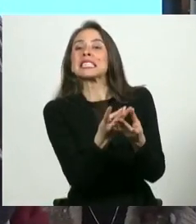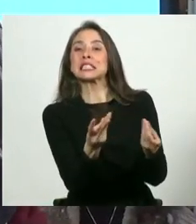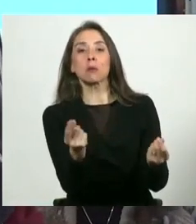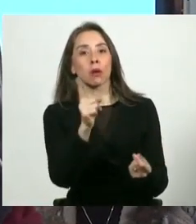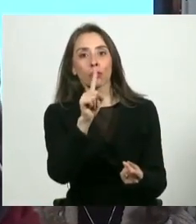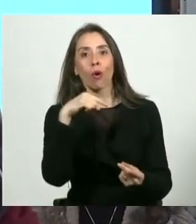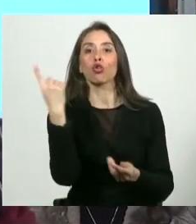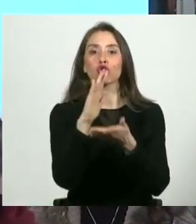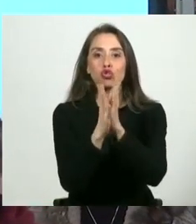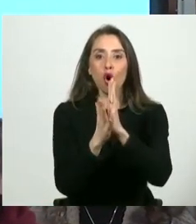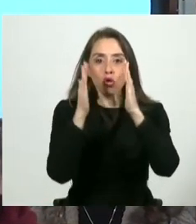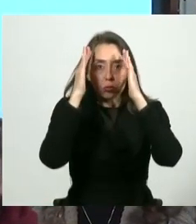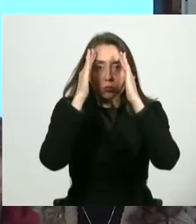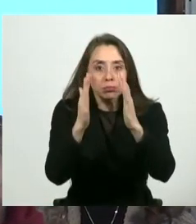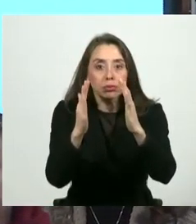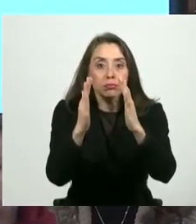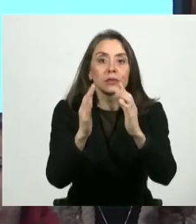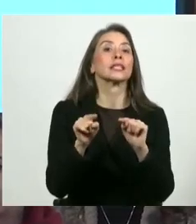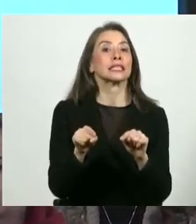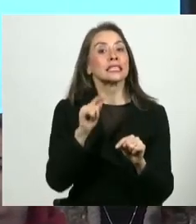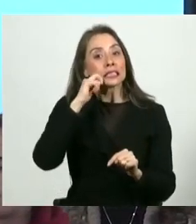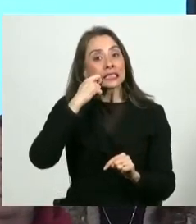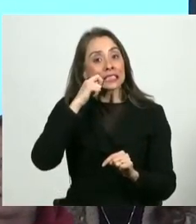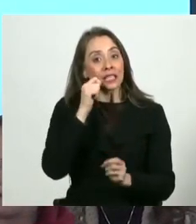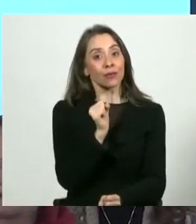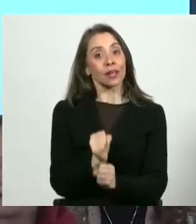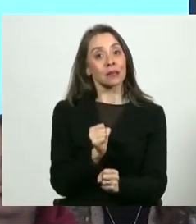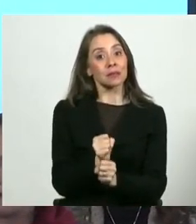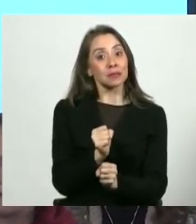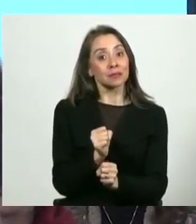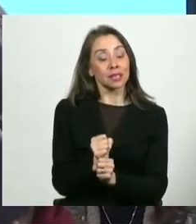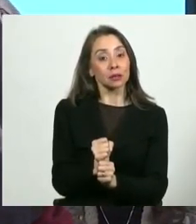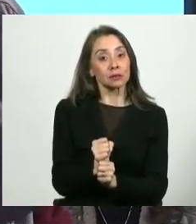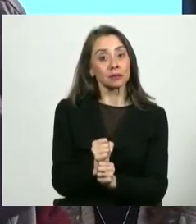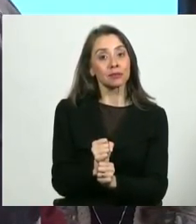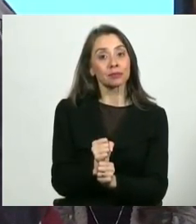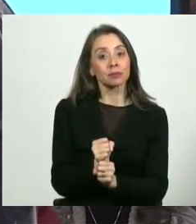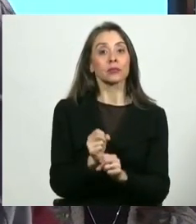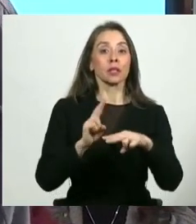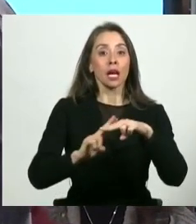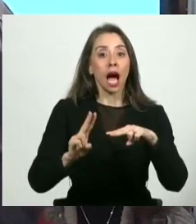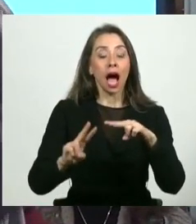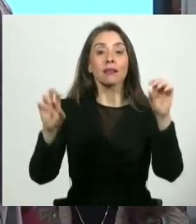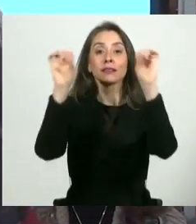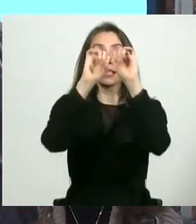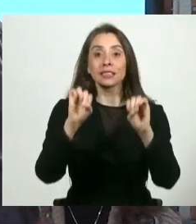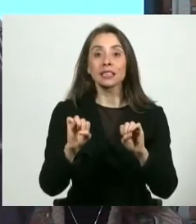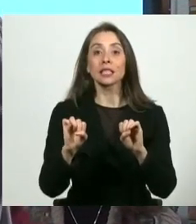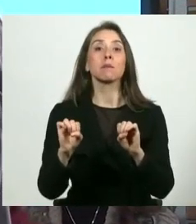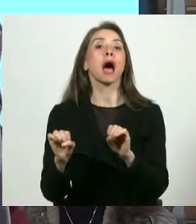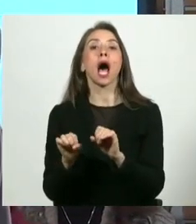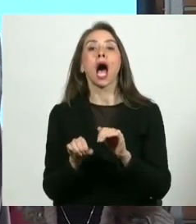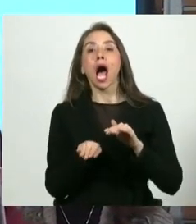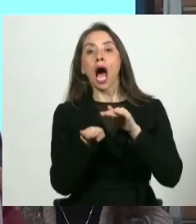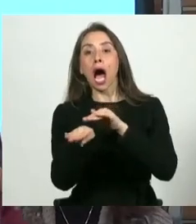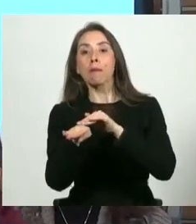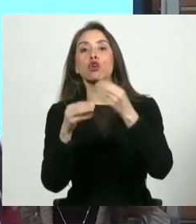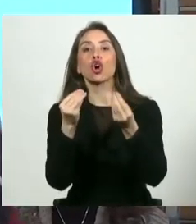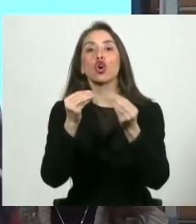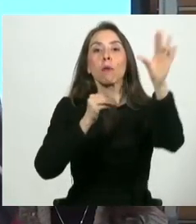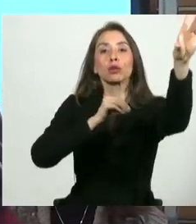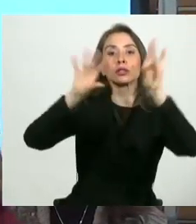entre todos. Y eso significa, en el aspecto laboral, de que se va a tener que desarrollar un sistema de apoyo al